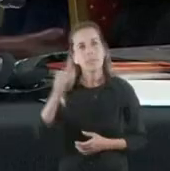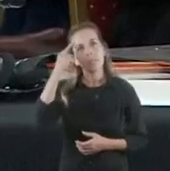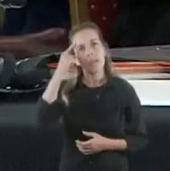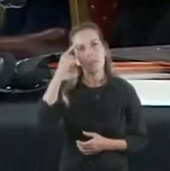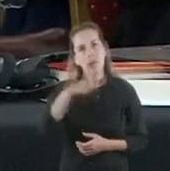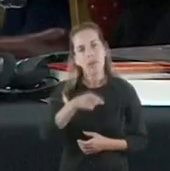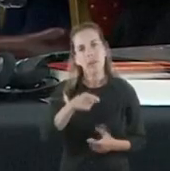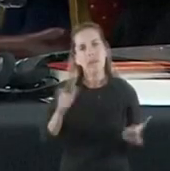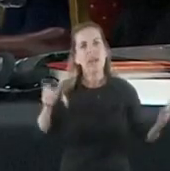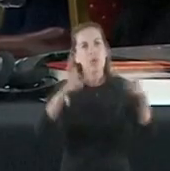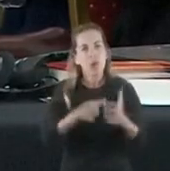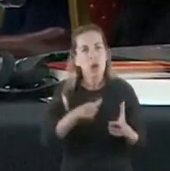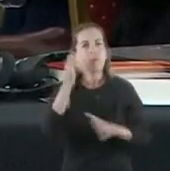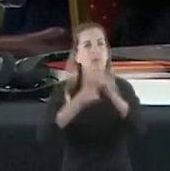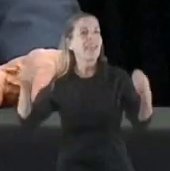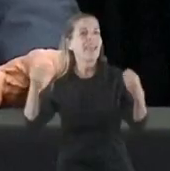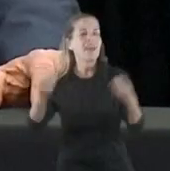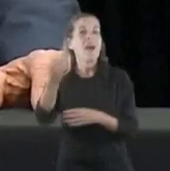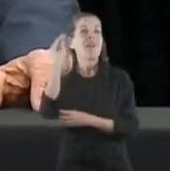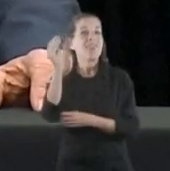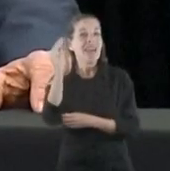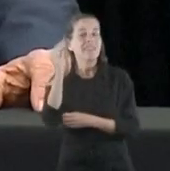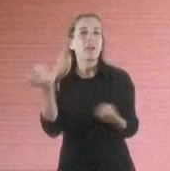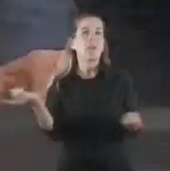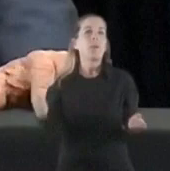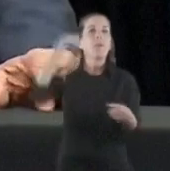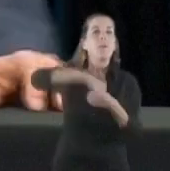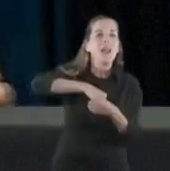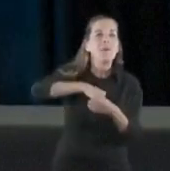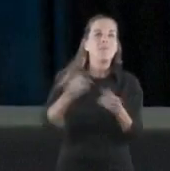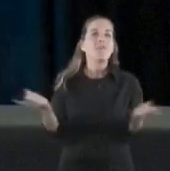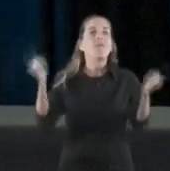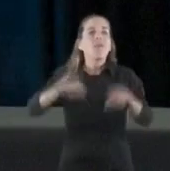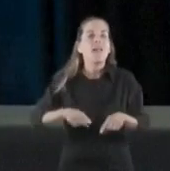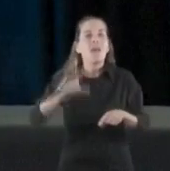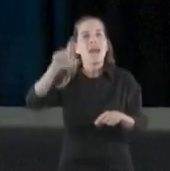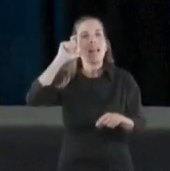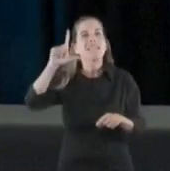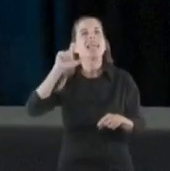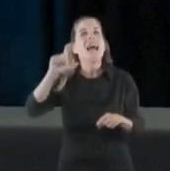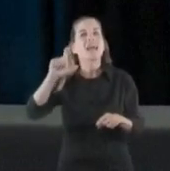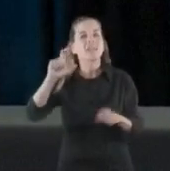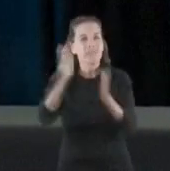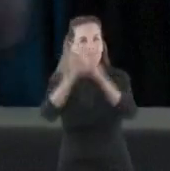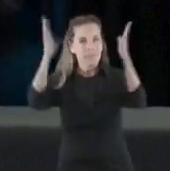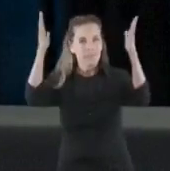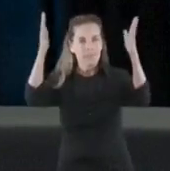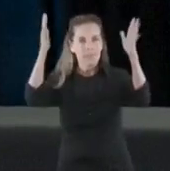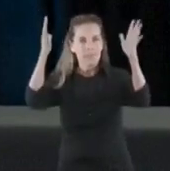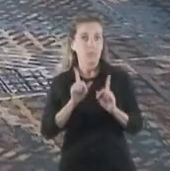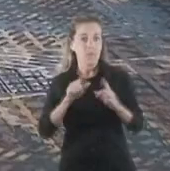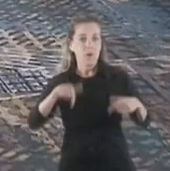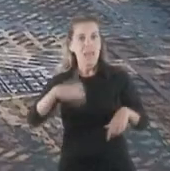un aplauso a los mandatarios presentes en la Cumbre para su homólogo luisinasio Lula da Silva cuya presencia marca el retorno de Brasil